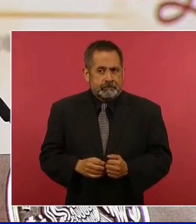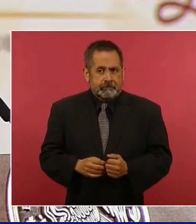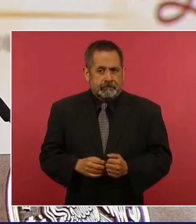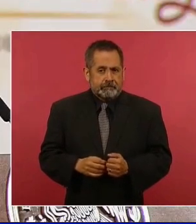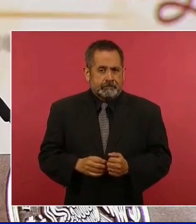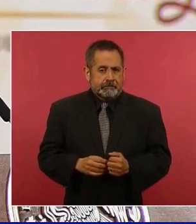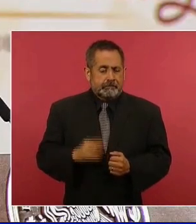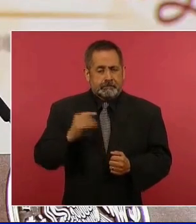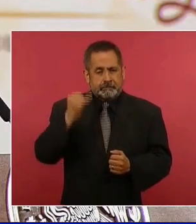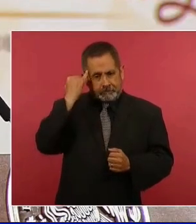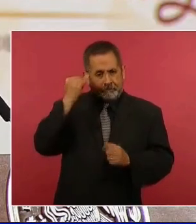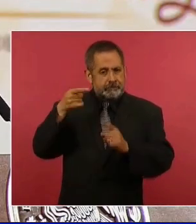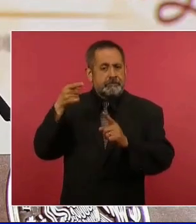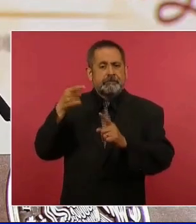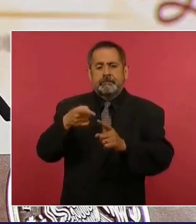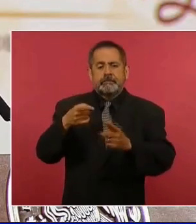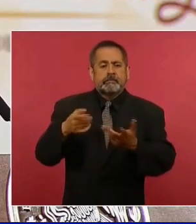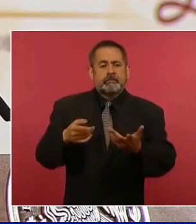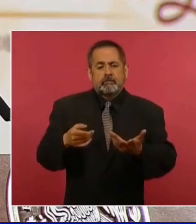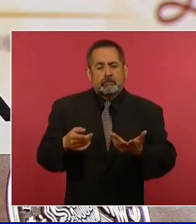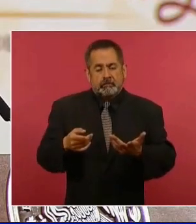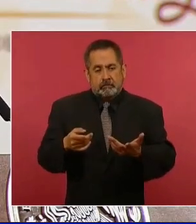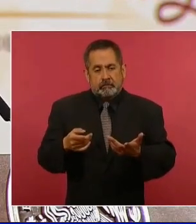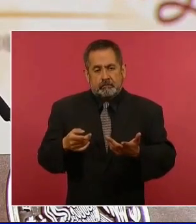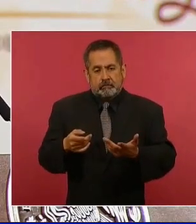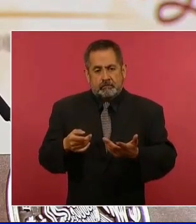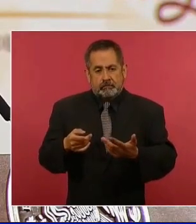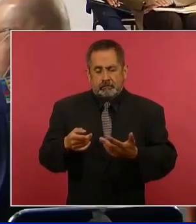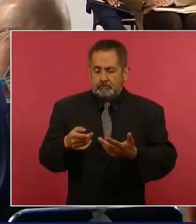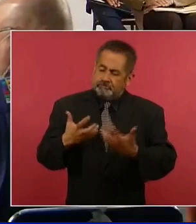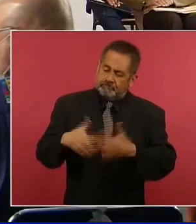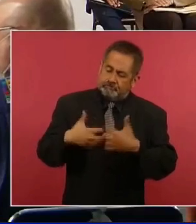el propósito es producir.